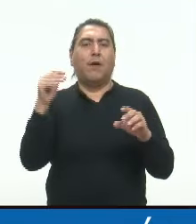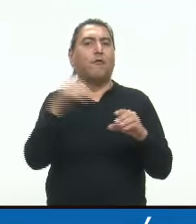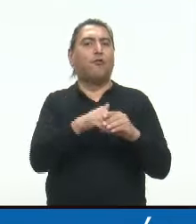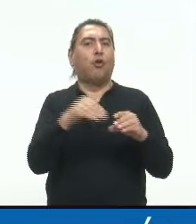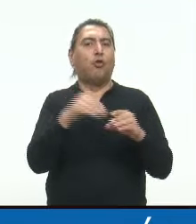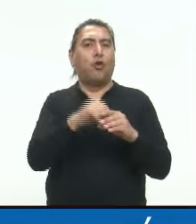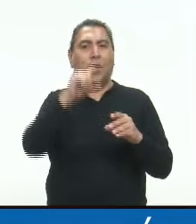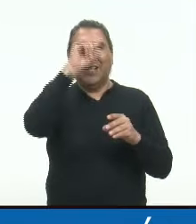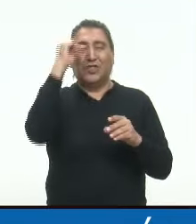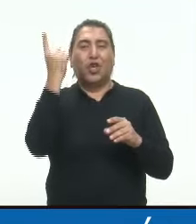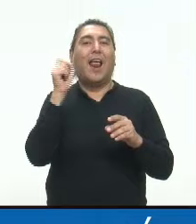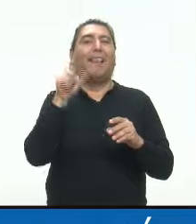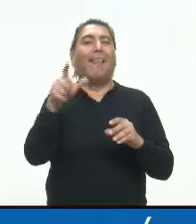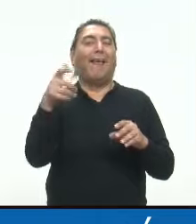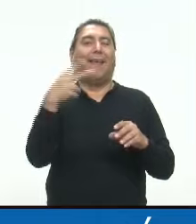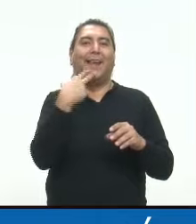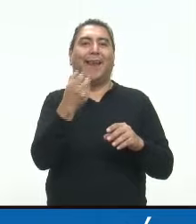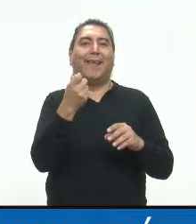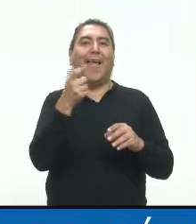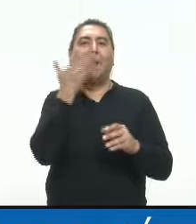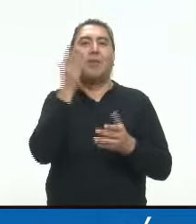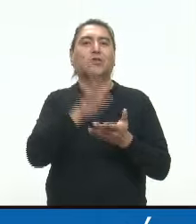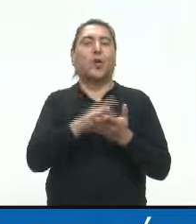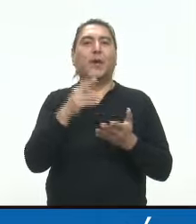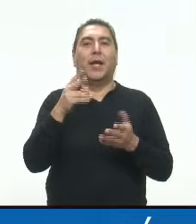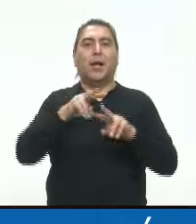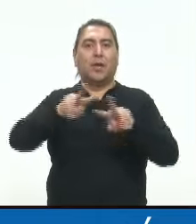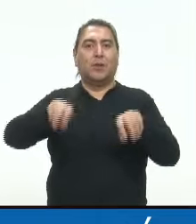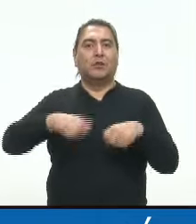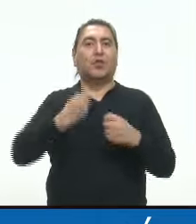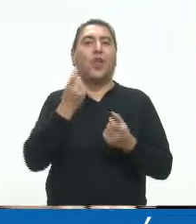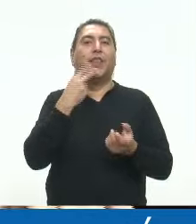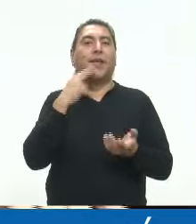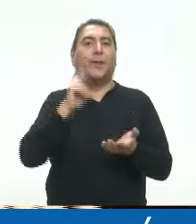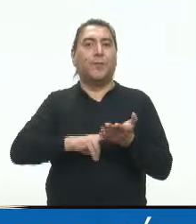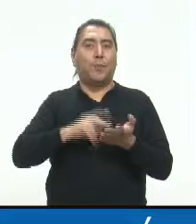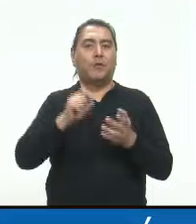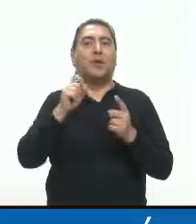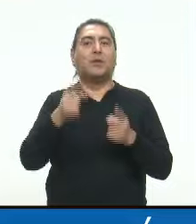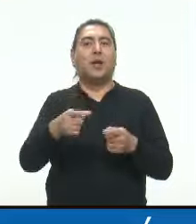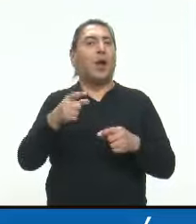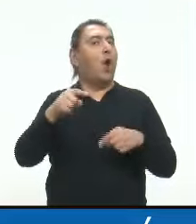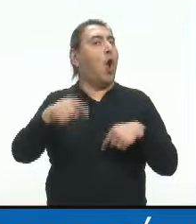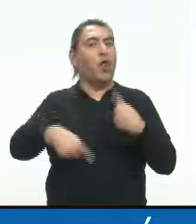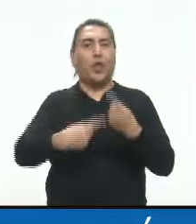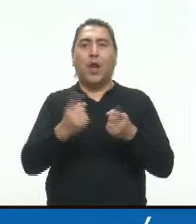Energía se integra a partir de los fondos de tarifas eléctricas y continuará del mismo modo.